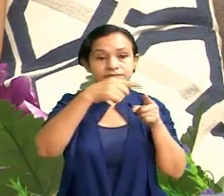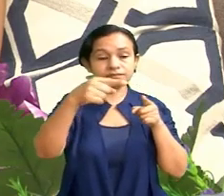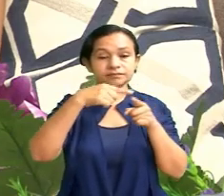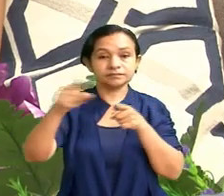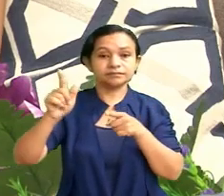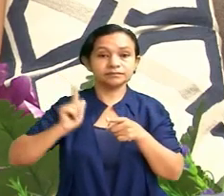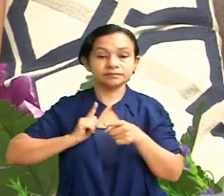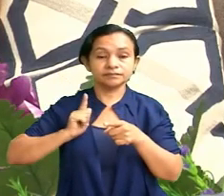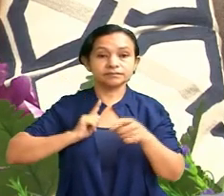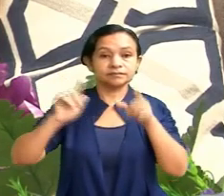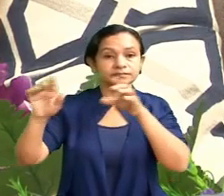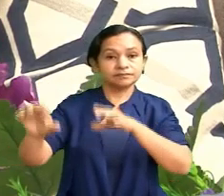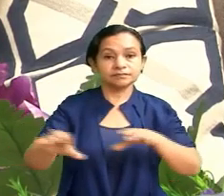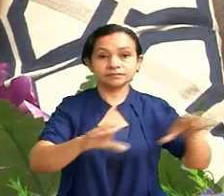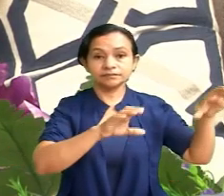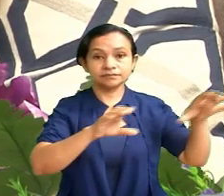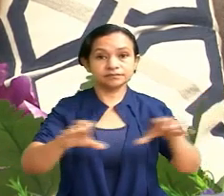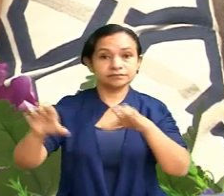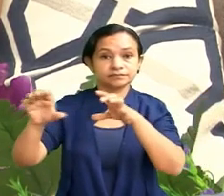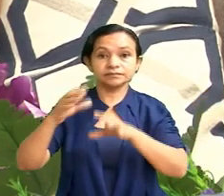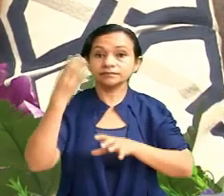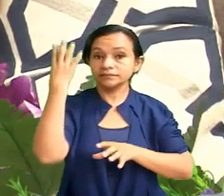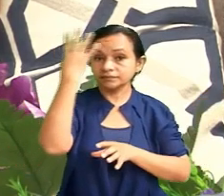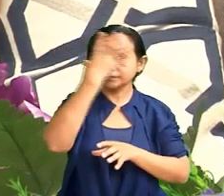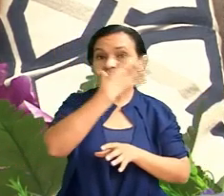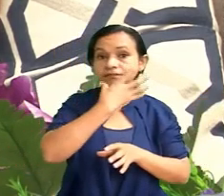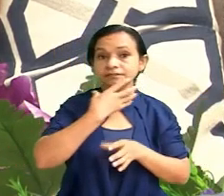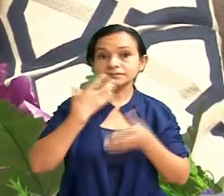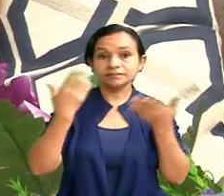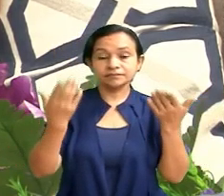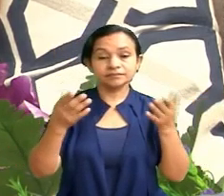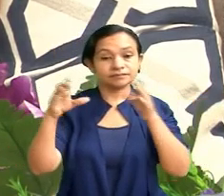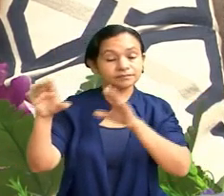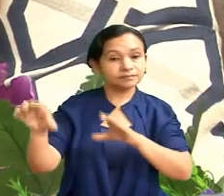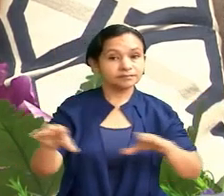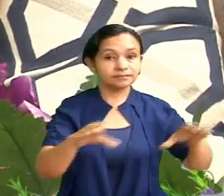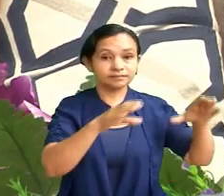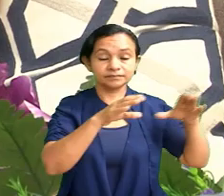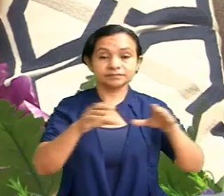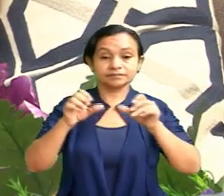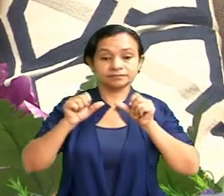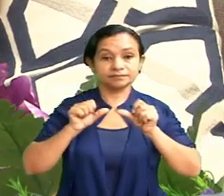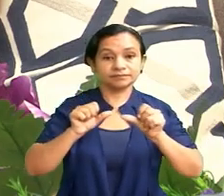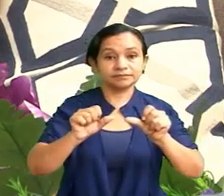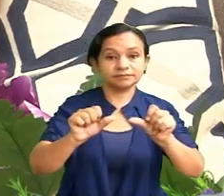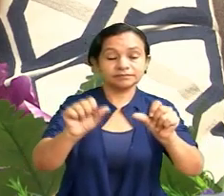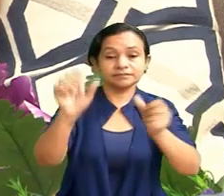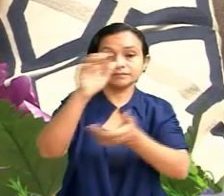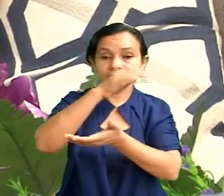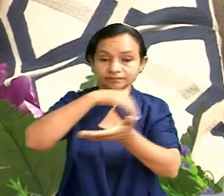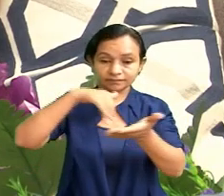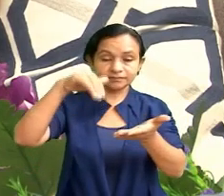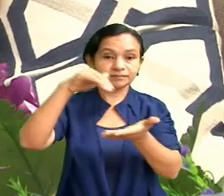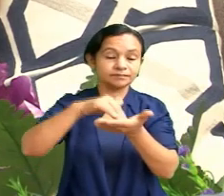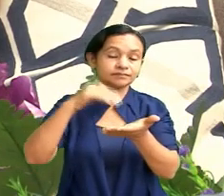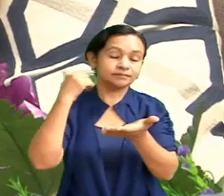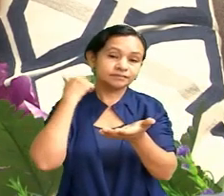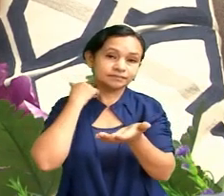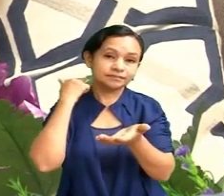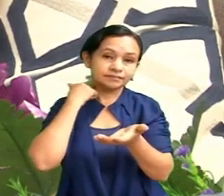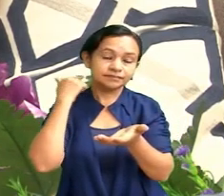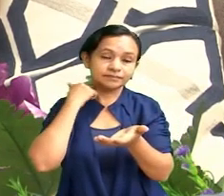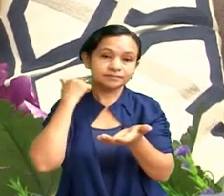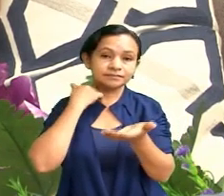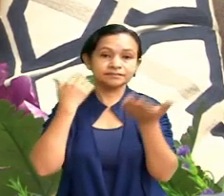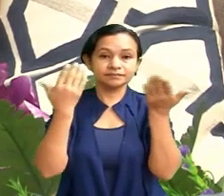alguna actividad bonita hay actividades permanentes pero siempre actividades centrales verdad entonces en